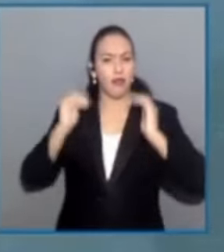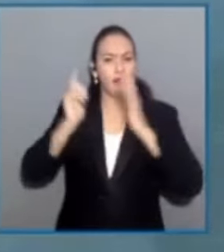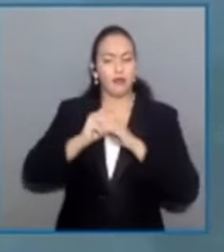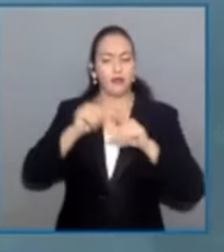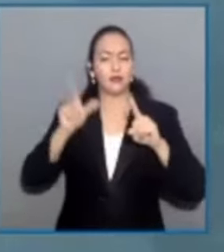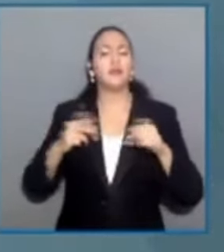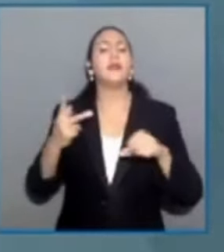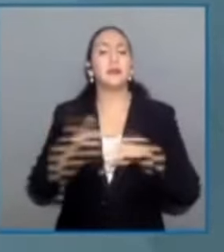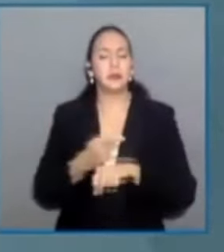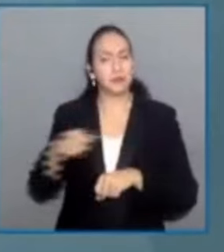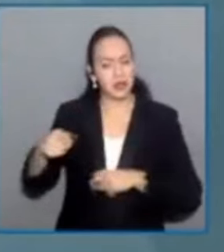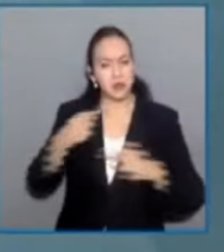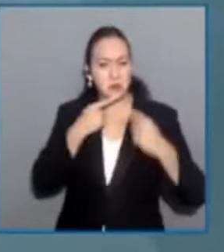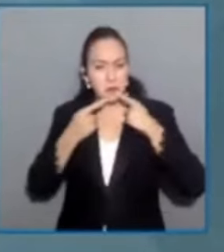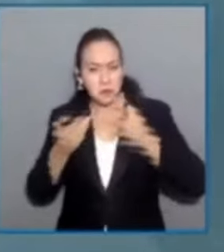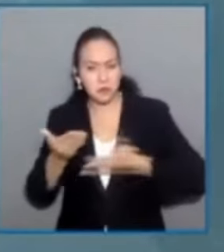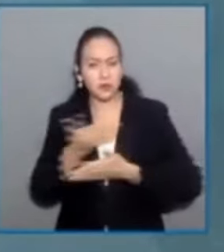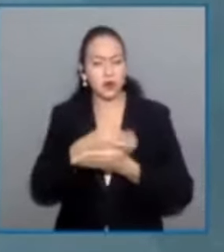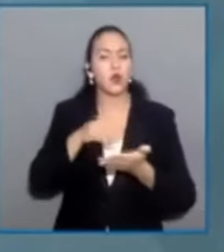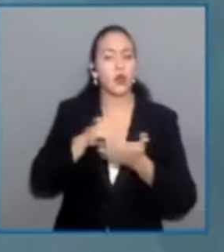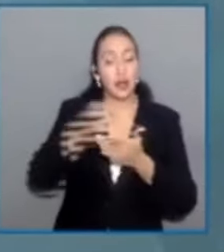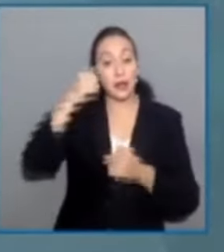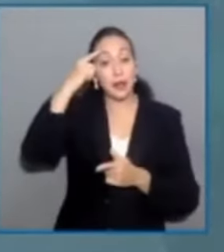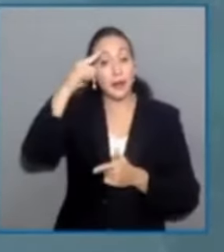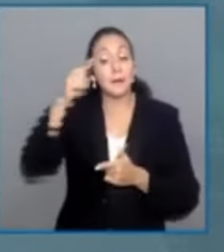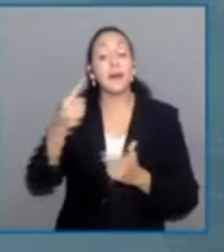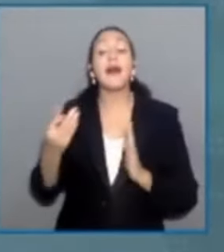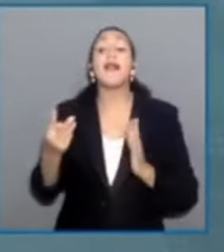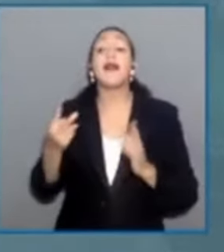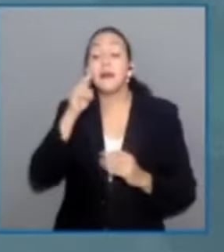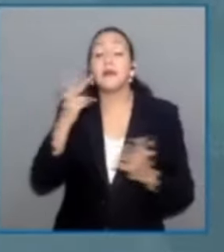prevalece y adoptará las medidas conducentes